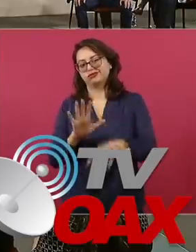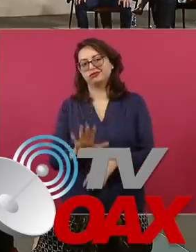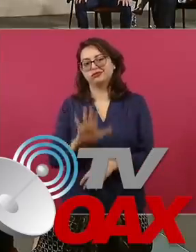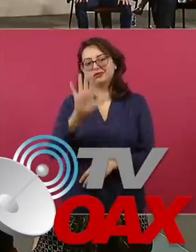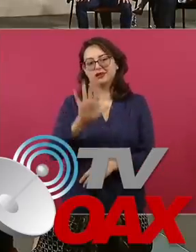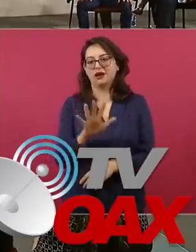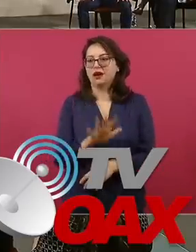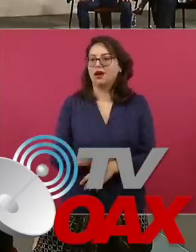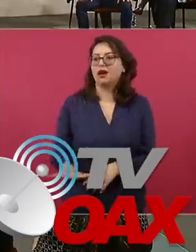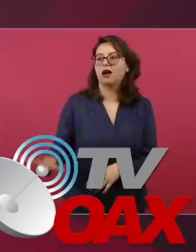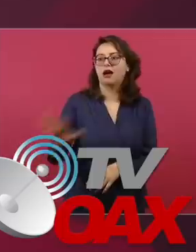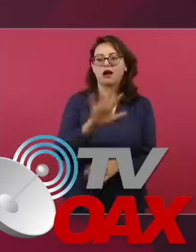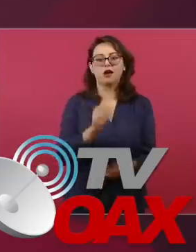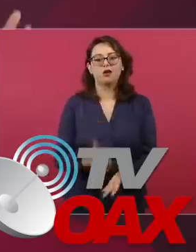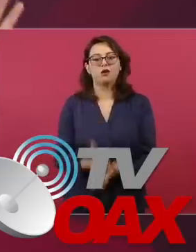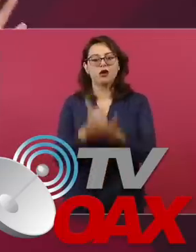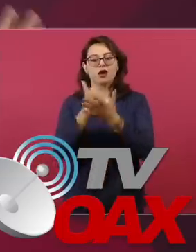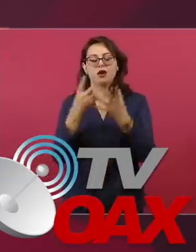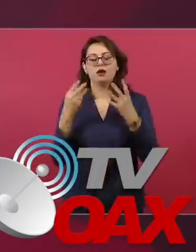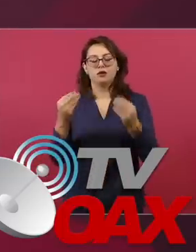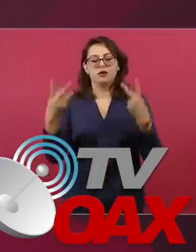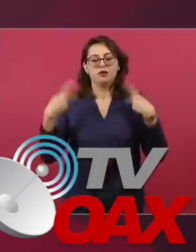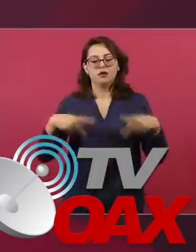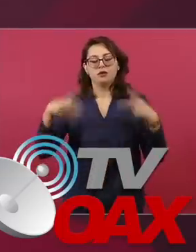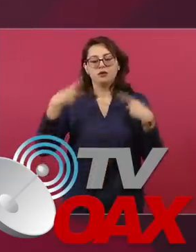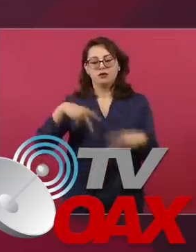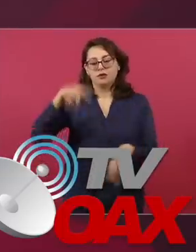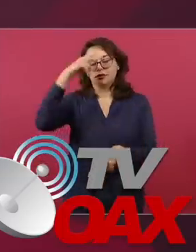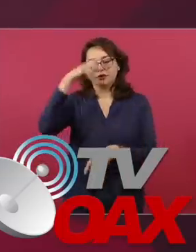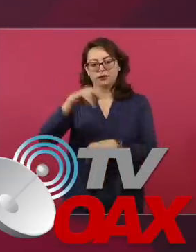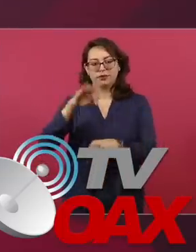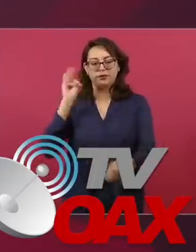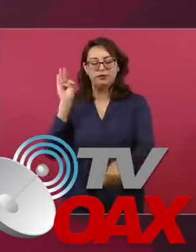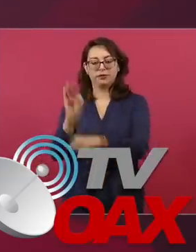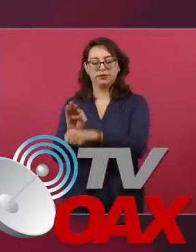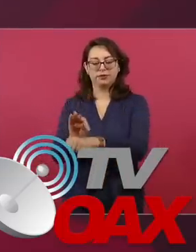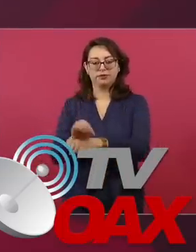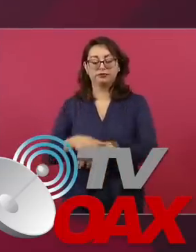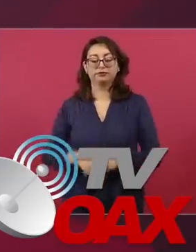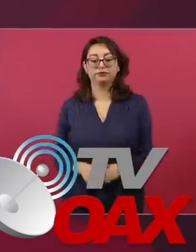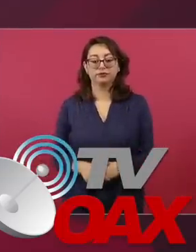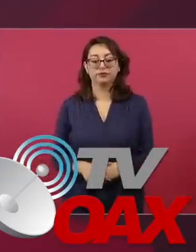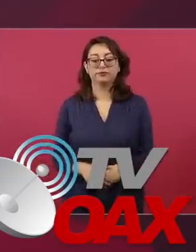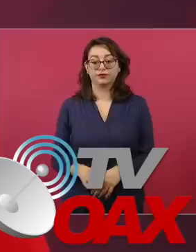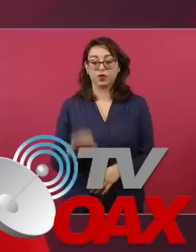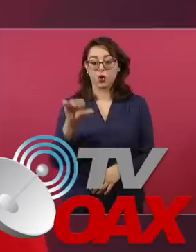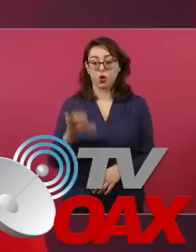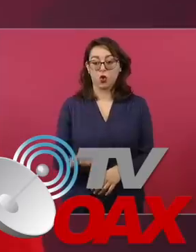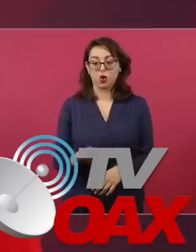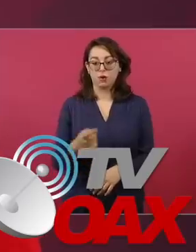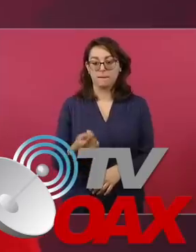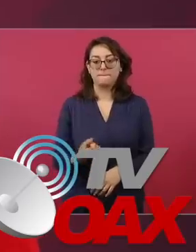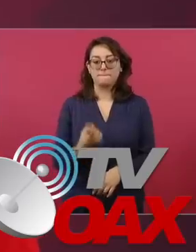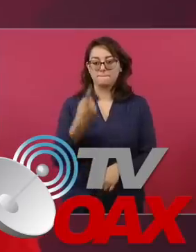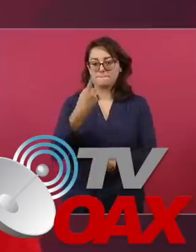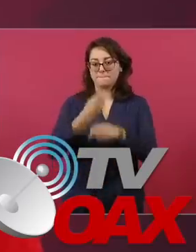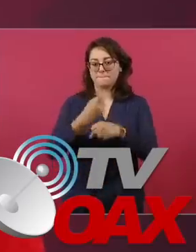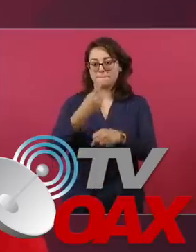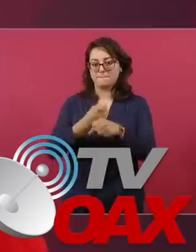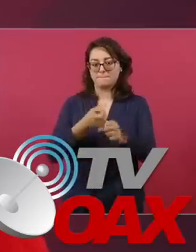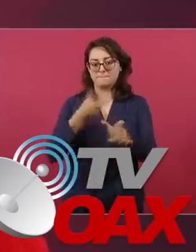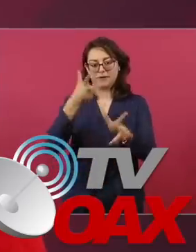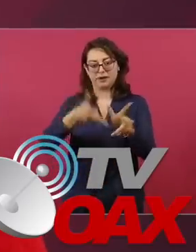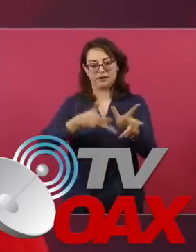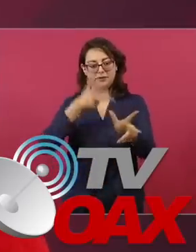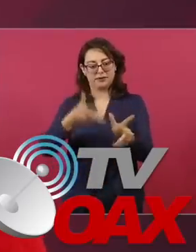mexicanas. Este es el primer tren de 42 con 4 coches que va camino a la península. Reiteramos